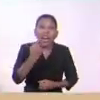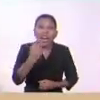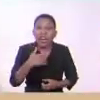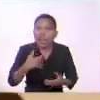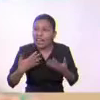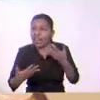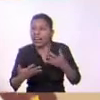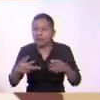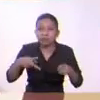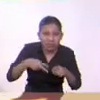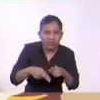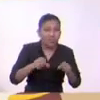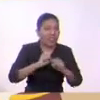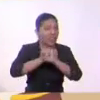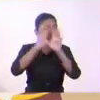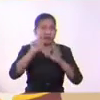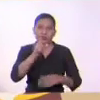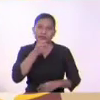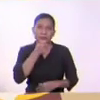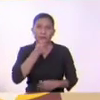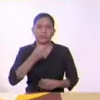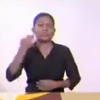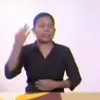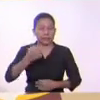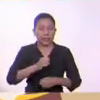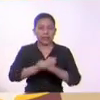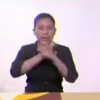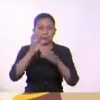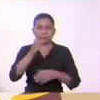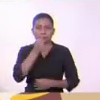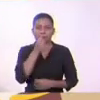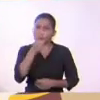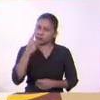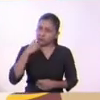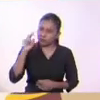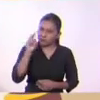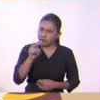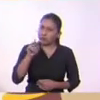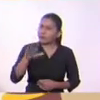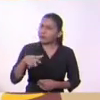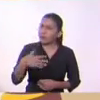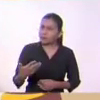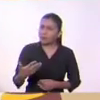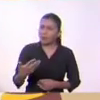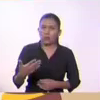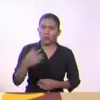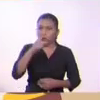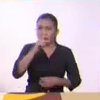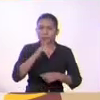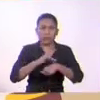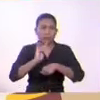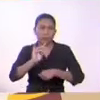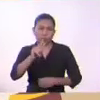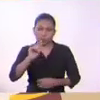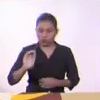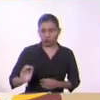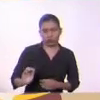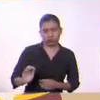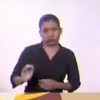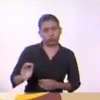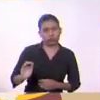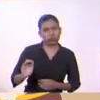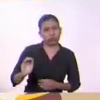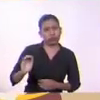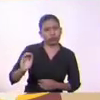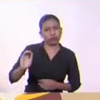necesaria. Dato curioso, tal vez no te hayas dado cuenta, pero desde muy temprana edad hemos